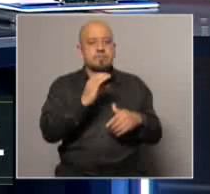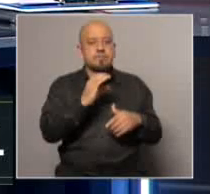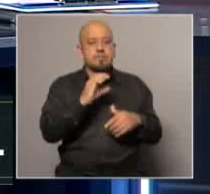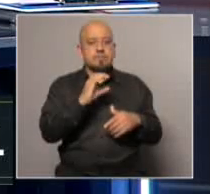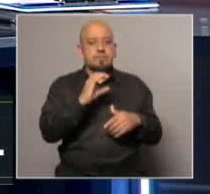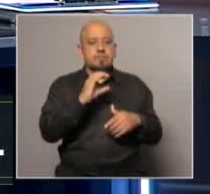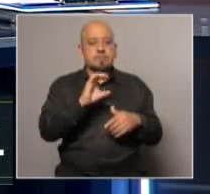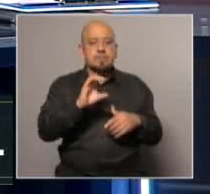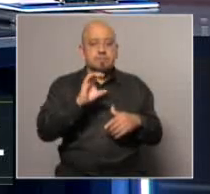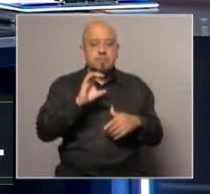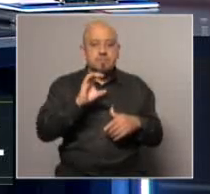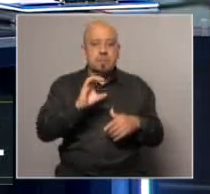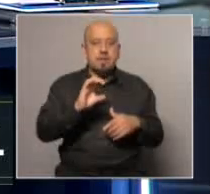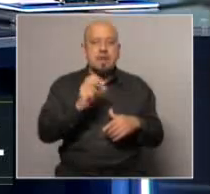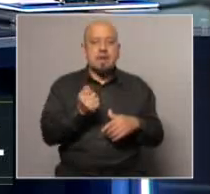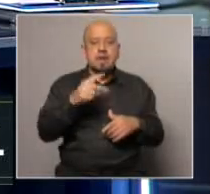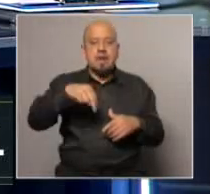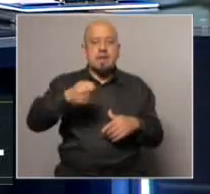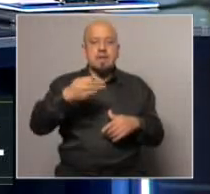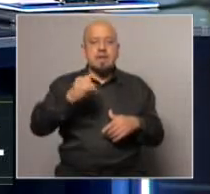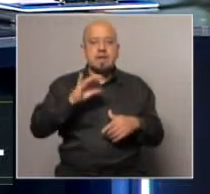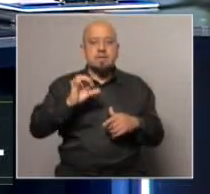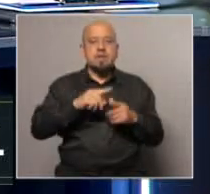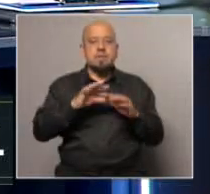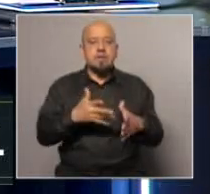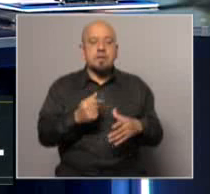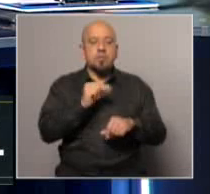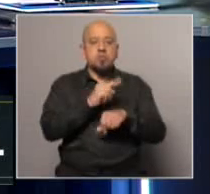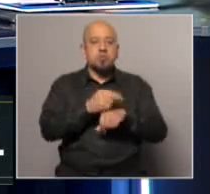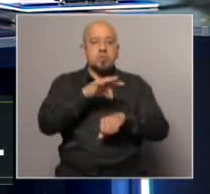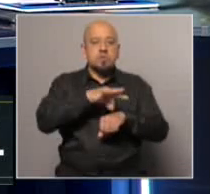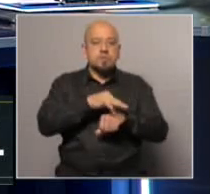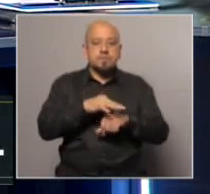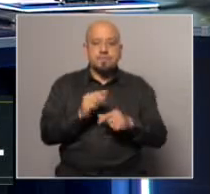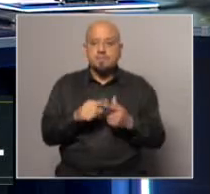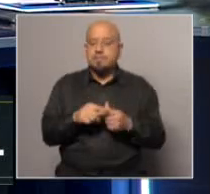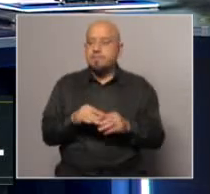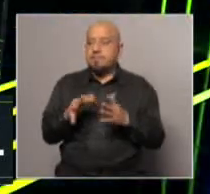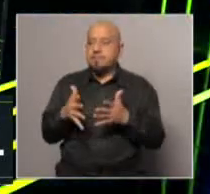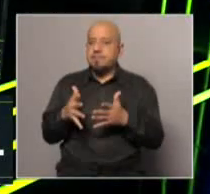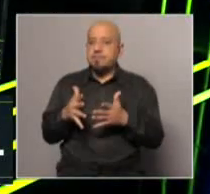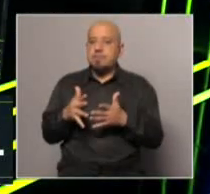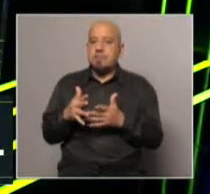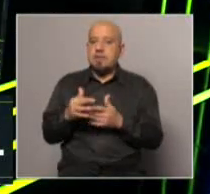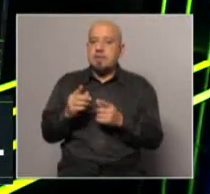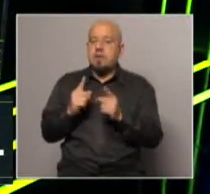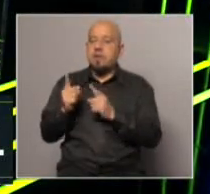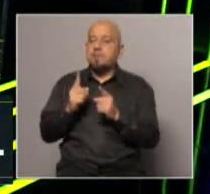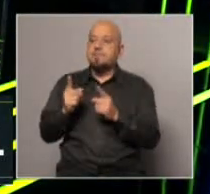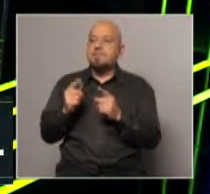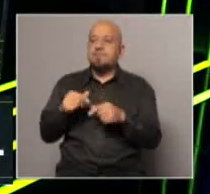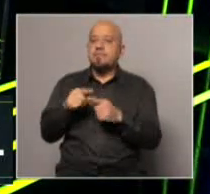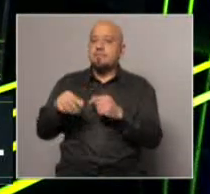ser para uso medicinal o aledaños, por decirlo de alguna manera, ¿no? Estamos hablando, para el que se pueda haber encontrado con alguna publicación, algo,